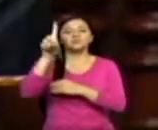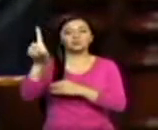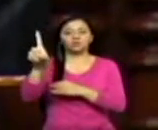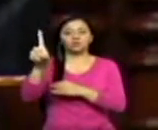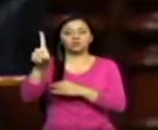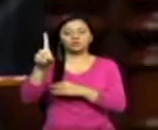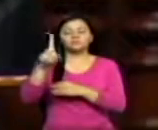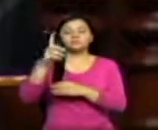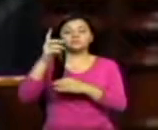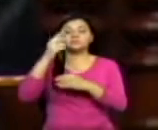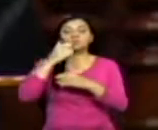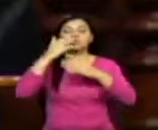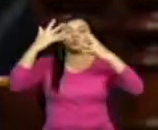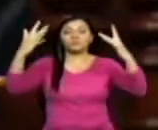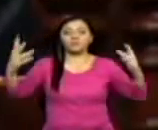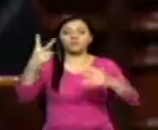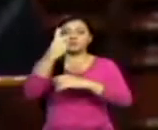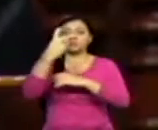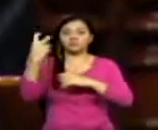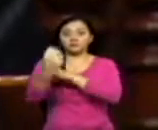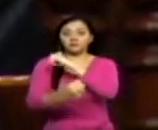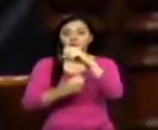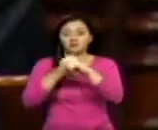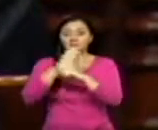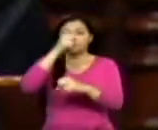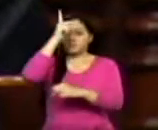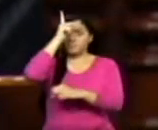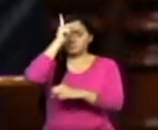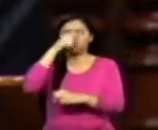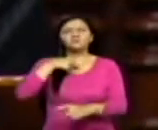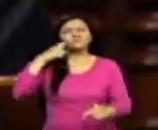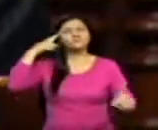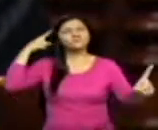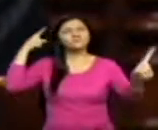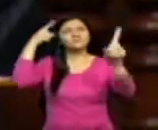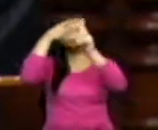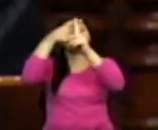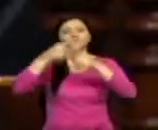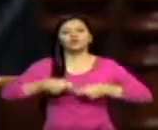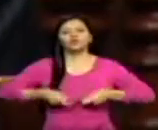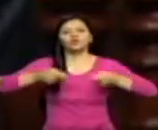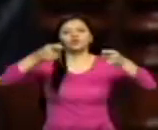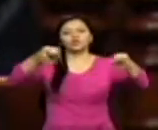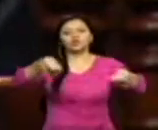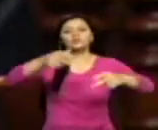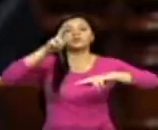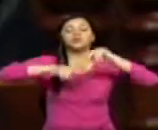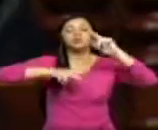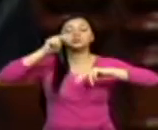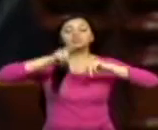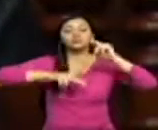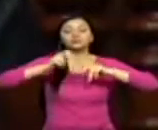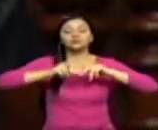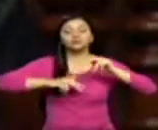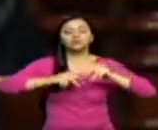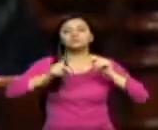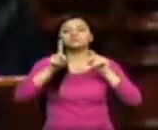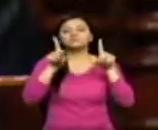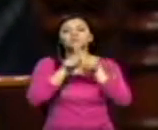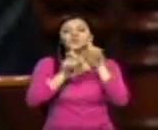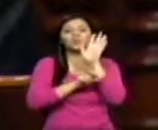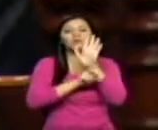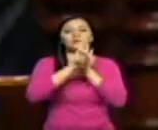año del Bicentenario, se habrá construido infraestructura para el desarrollo como nunca